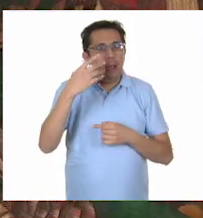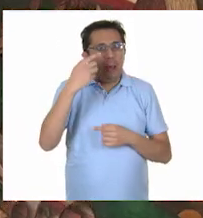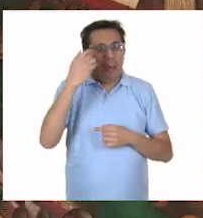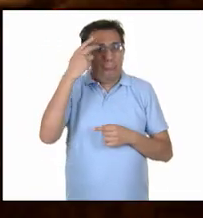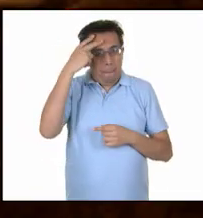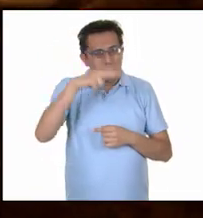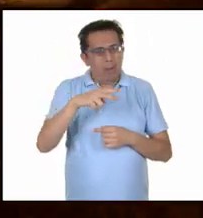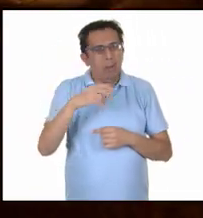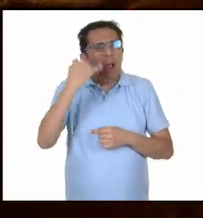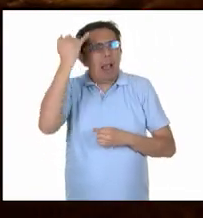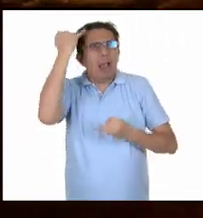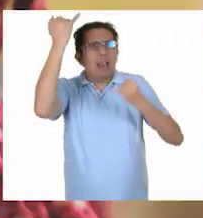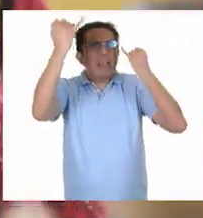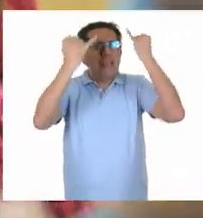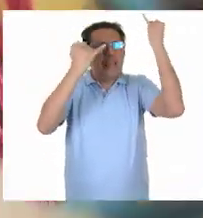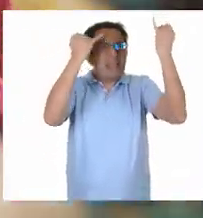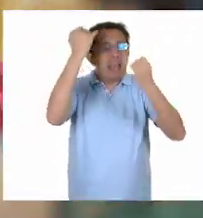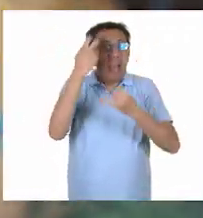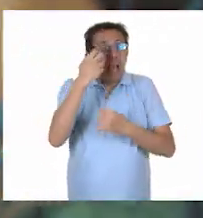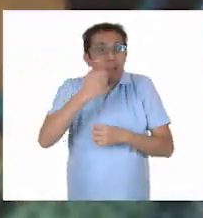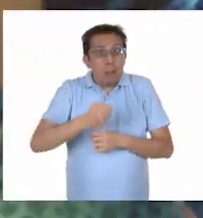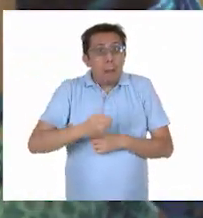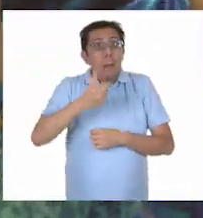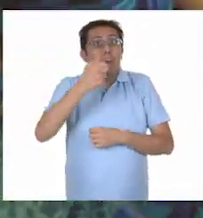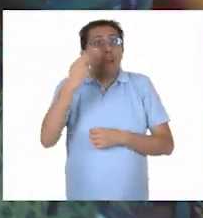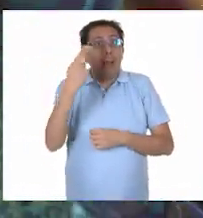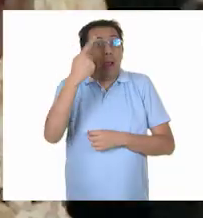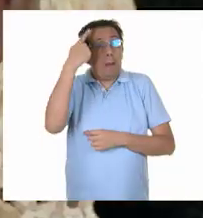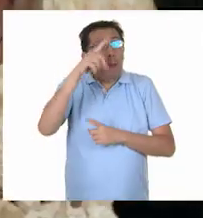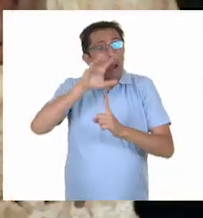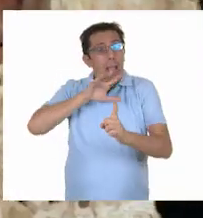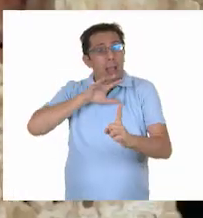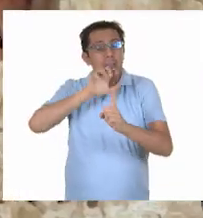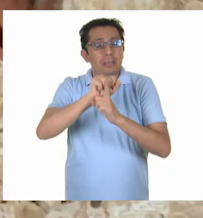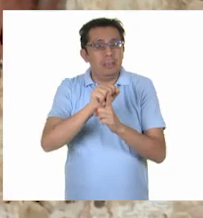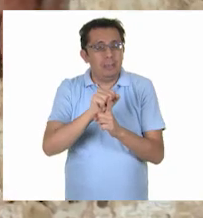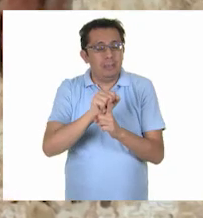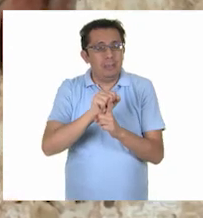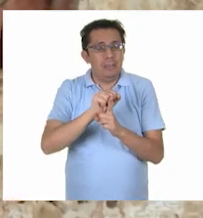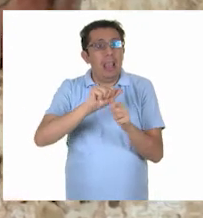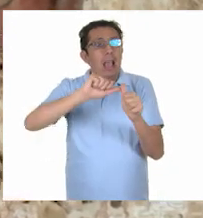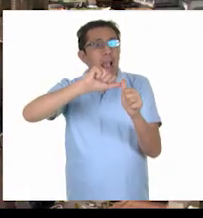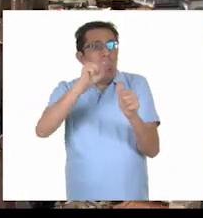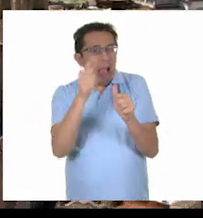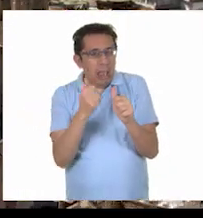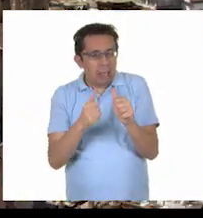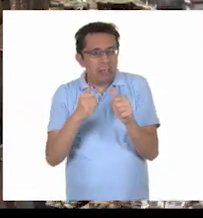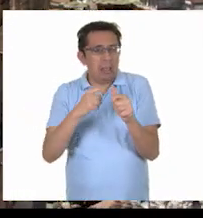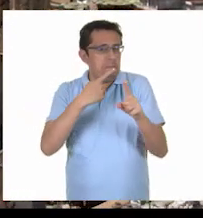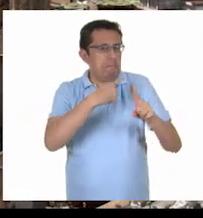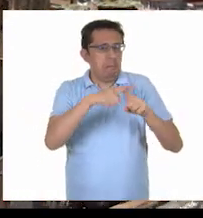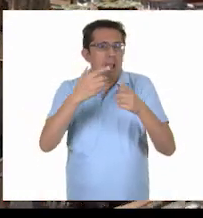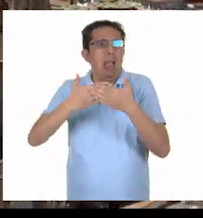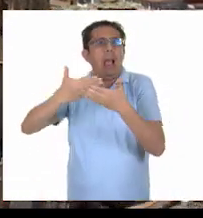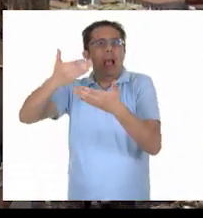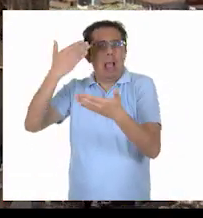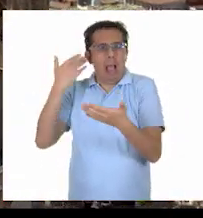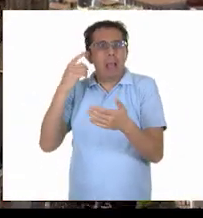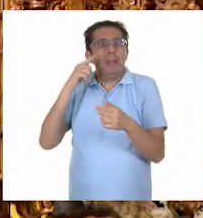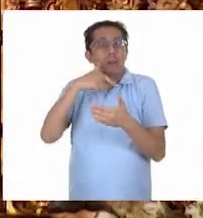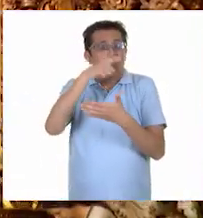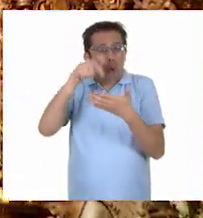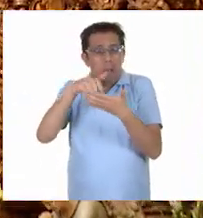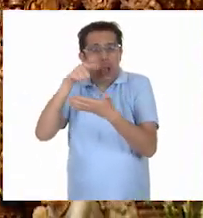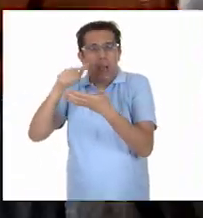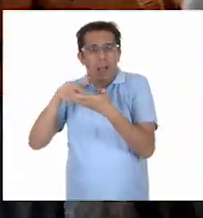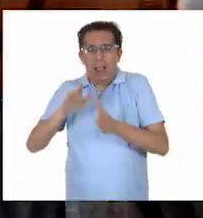primero que se necesita para lograr lo que sea que nos propongamos. Los artistas del pasado, los colores de nuestras